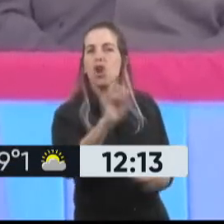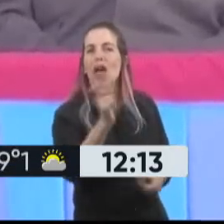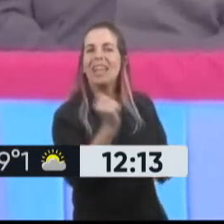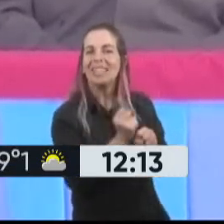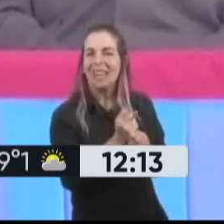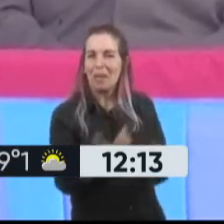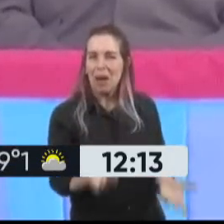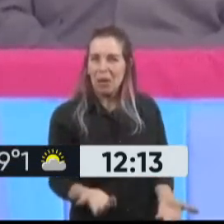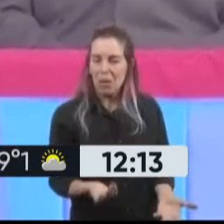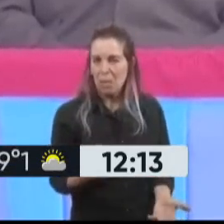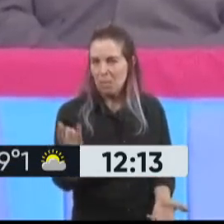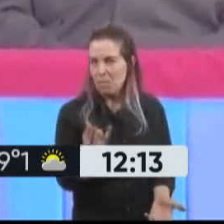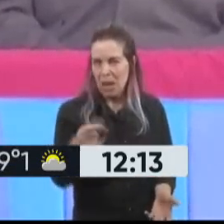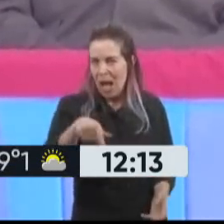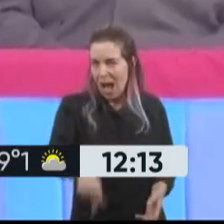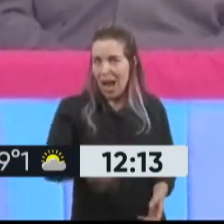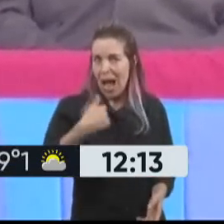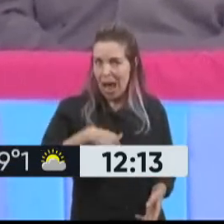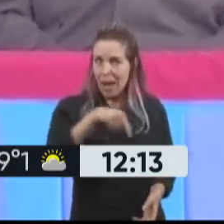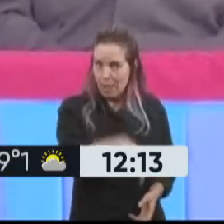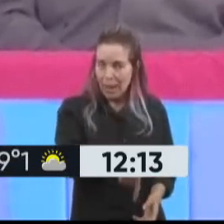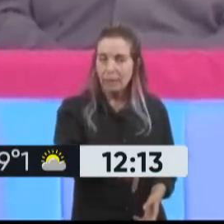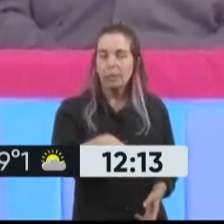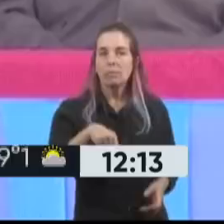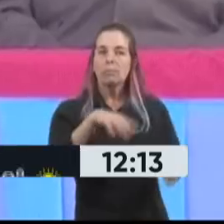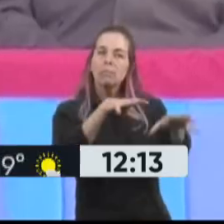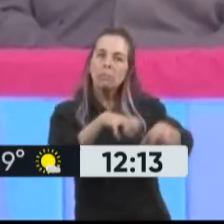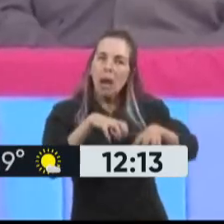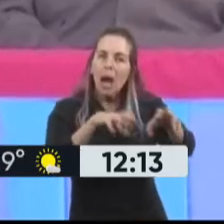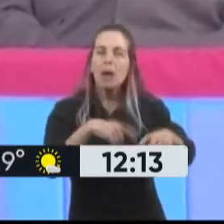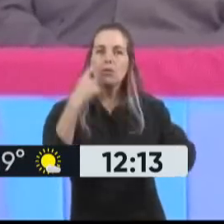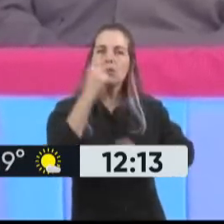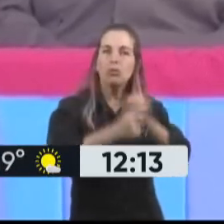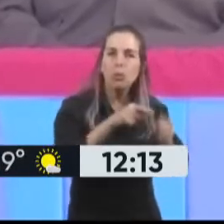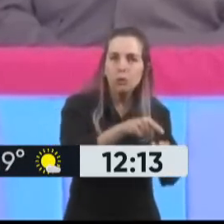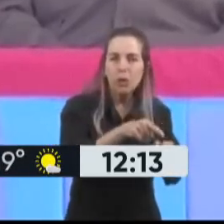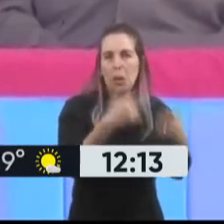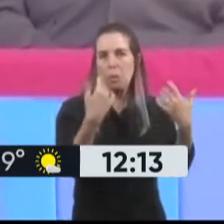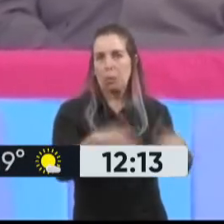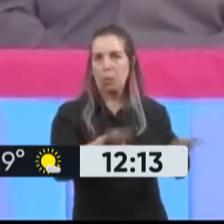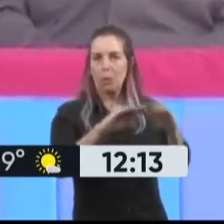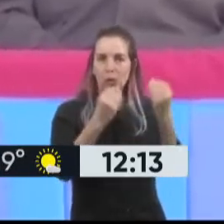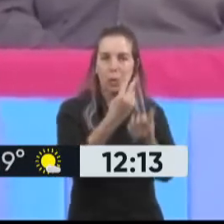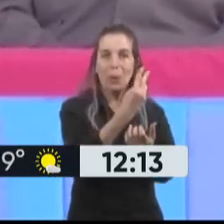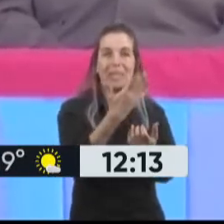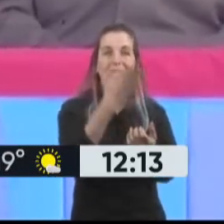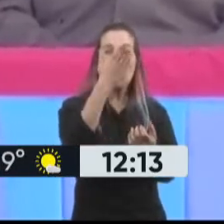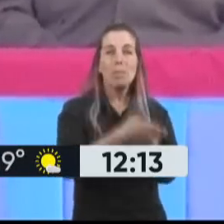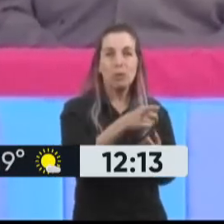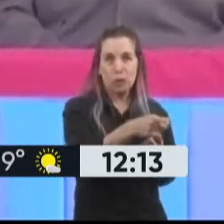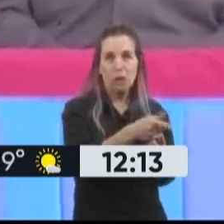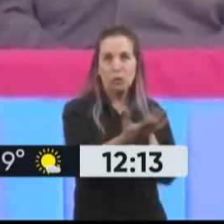en nuestro país la participación del sector agroindustrial en empleo formal es de aproximadamente el